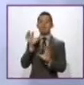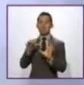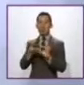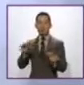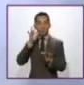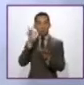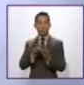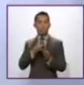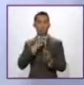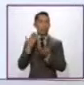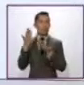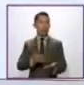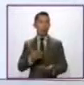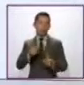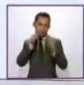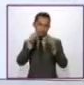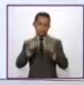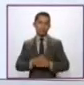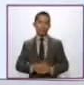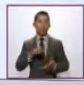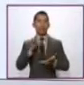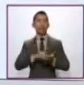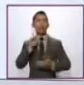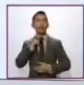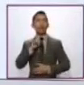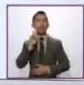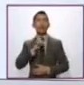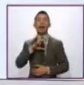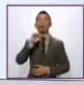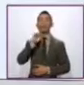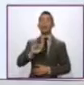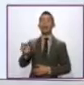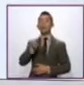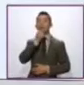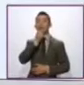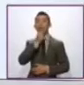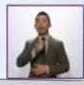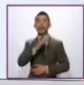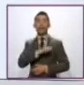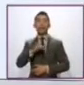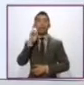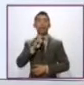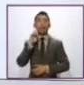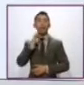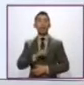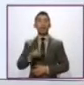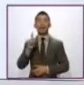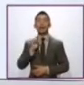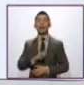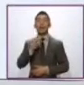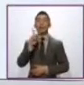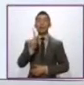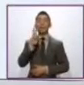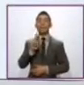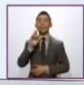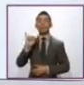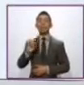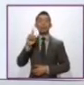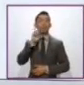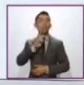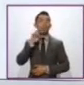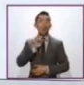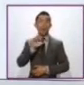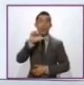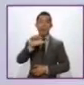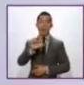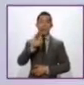bienvenido. Gracias, candidata. El turno está por 60 segundos para la candidata del Partido Revolucionario Institucional, el PRI, Abigail